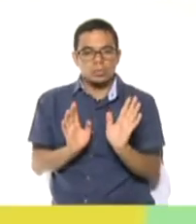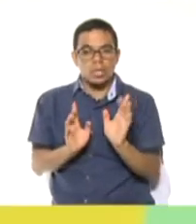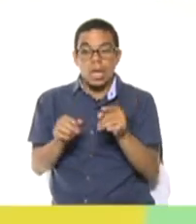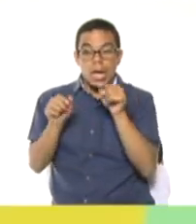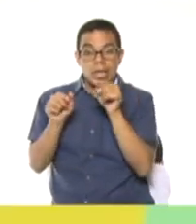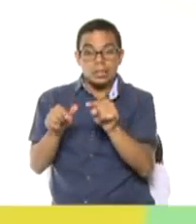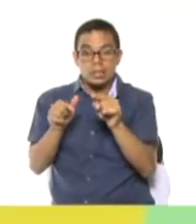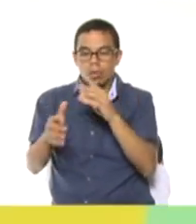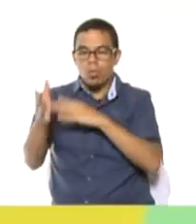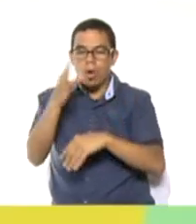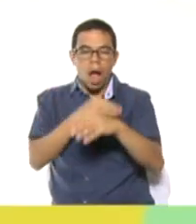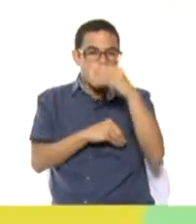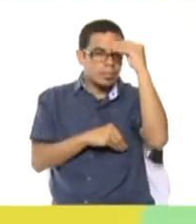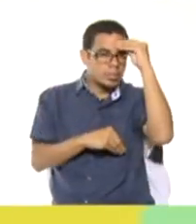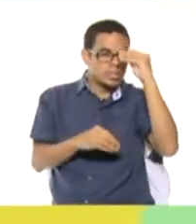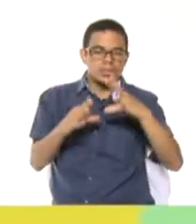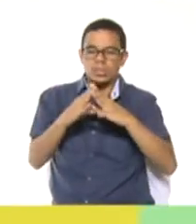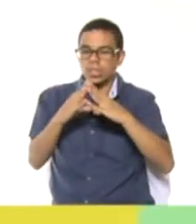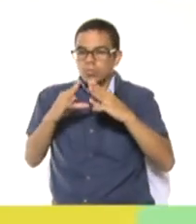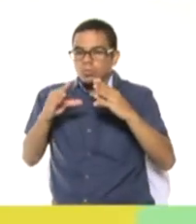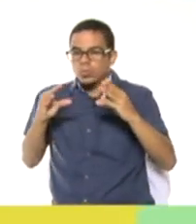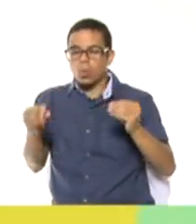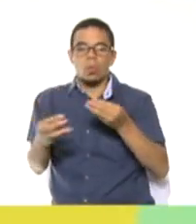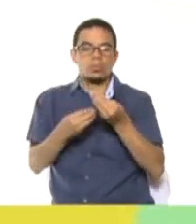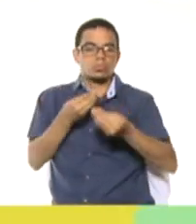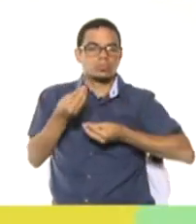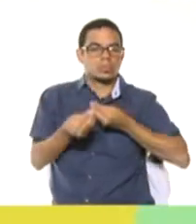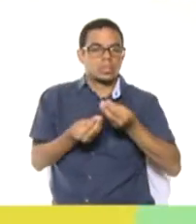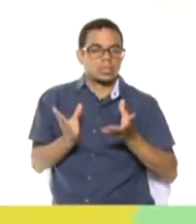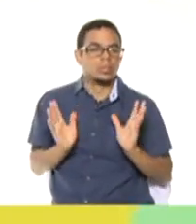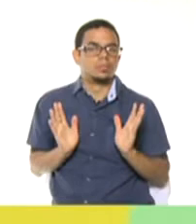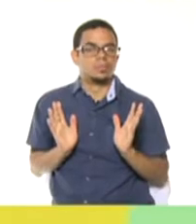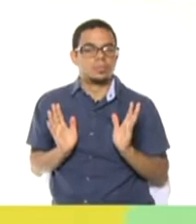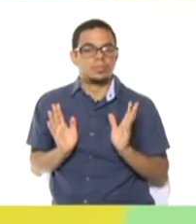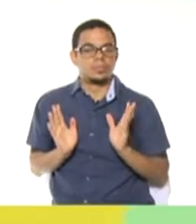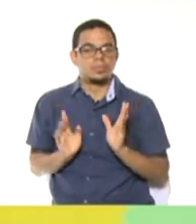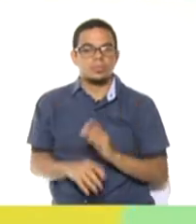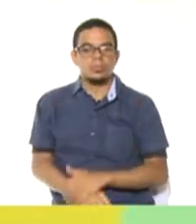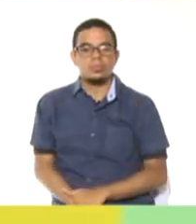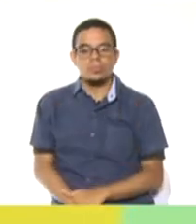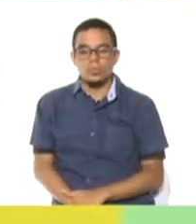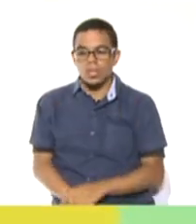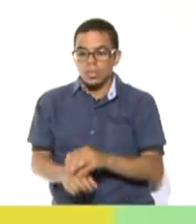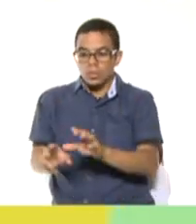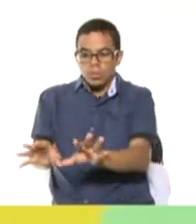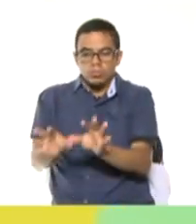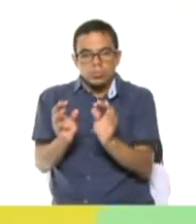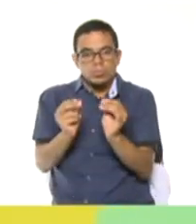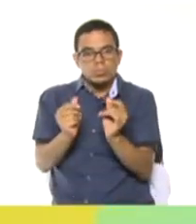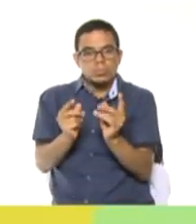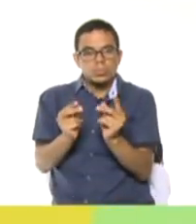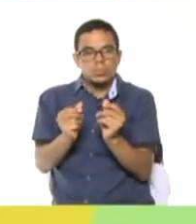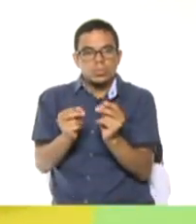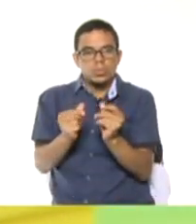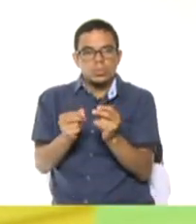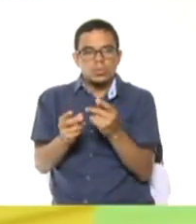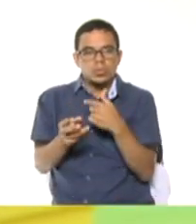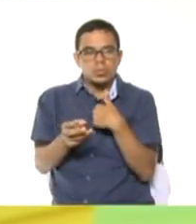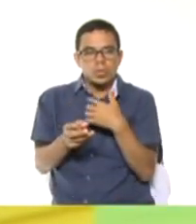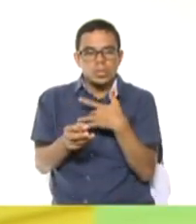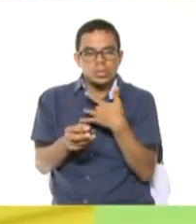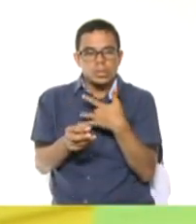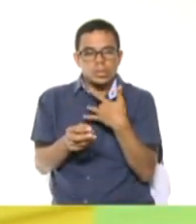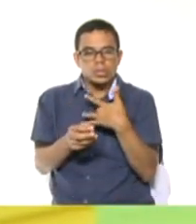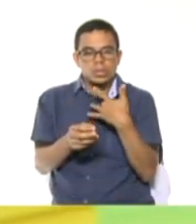hay aprendizaje en todo lo que hacemos. En este caso, si ellos tocan, van a tener la oportunidad de